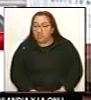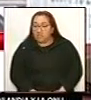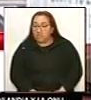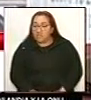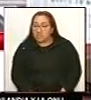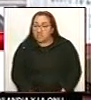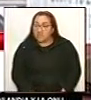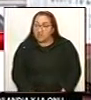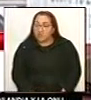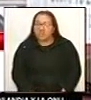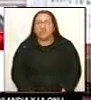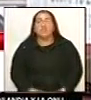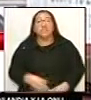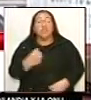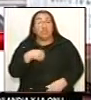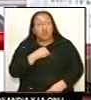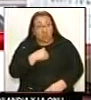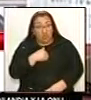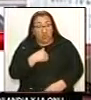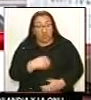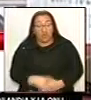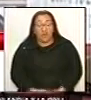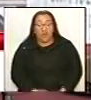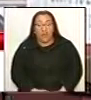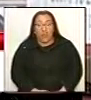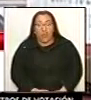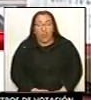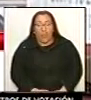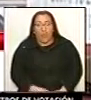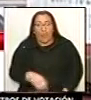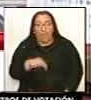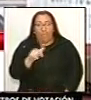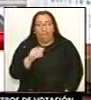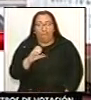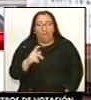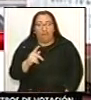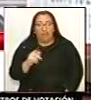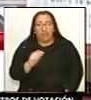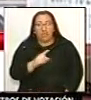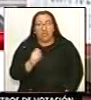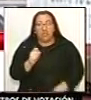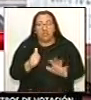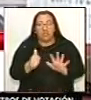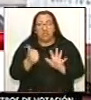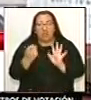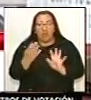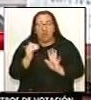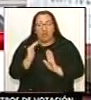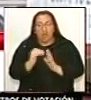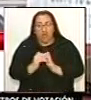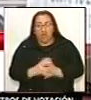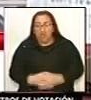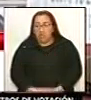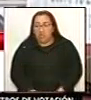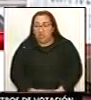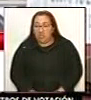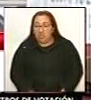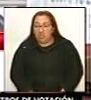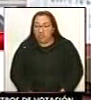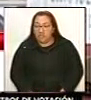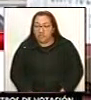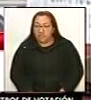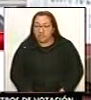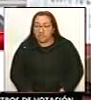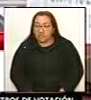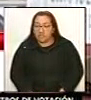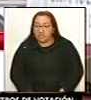de soles. Y nosotros, el PAC de nosotros es de 169 millones. No es que han disminuido